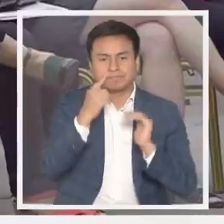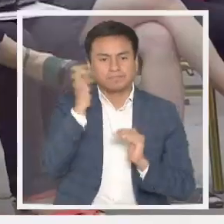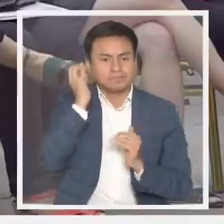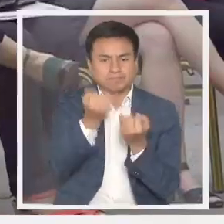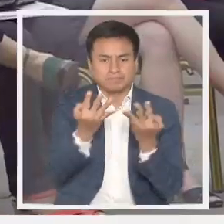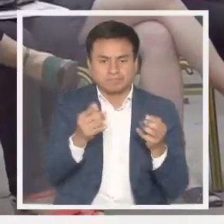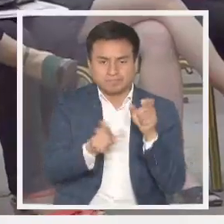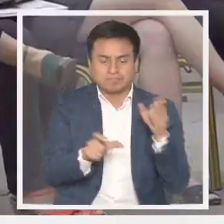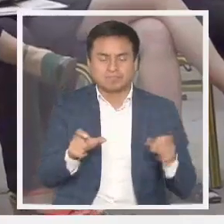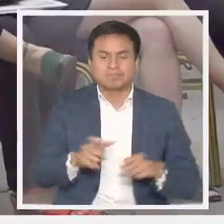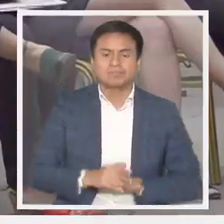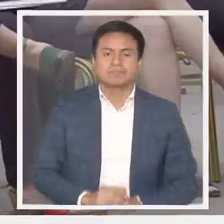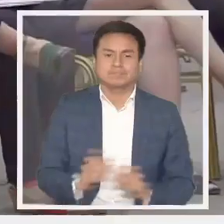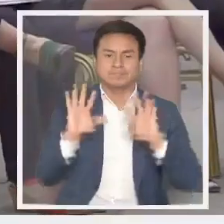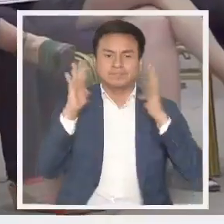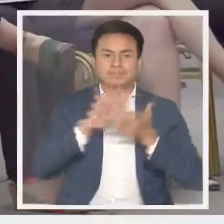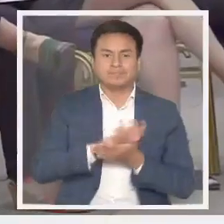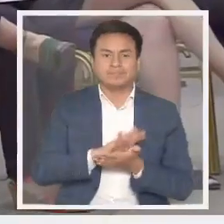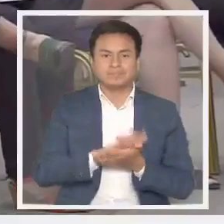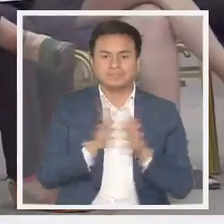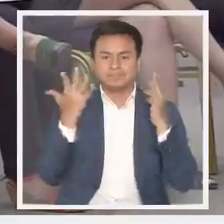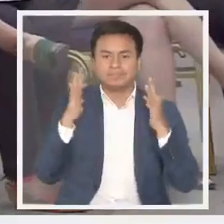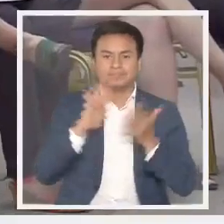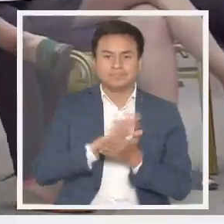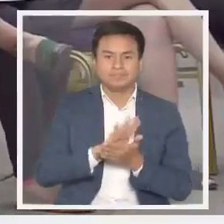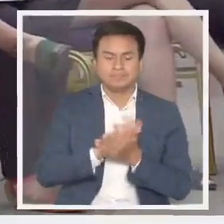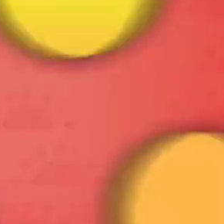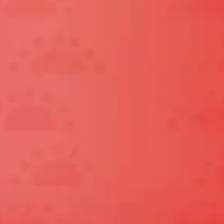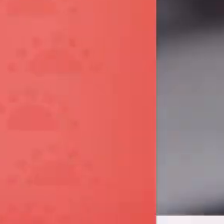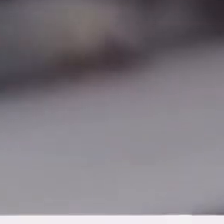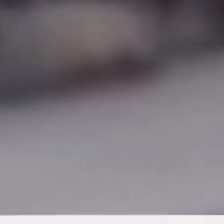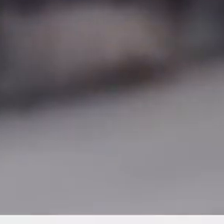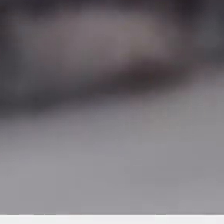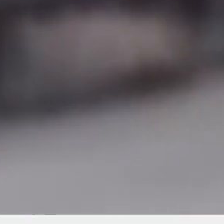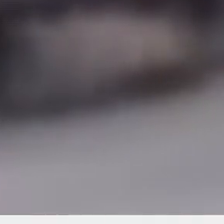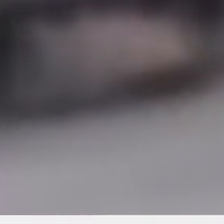Presidente, el presidente de la República, Gabriel Boric.